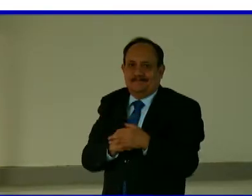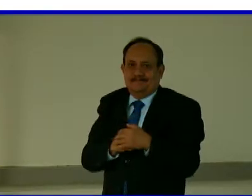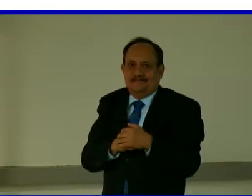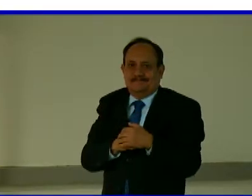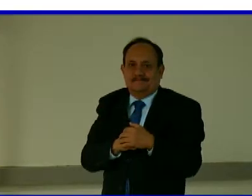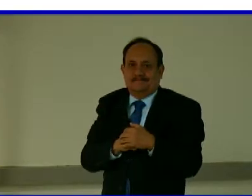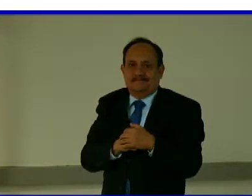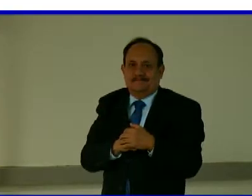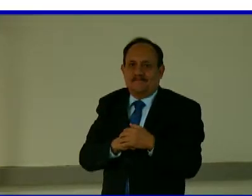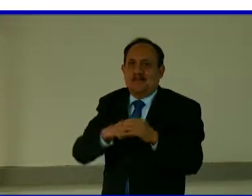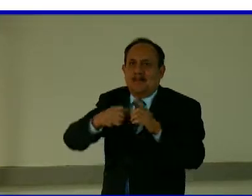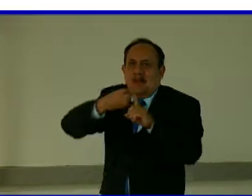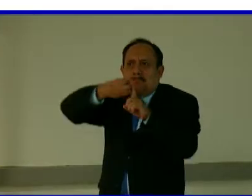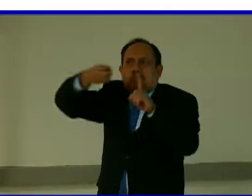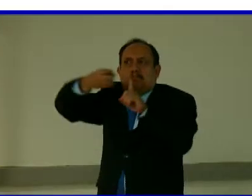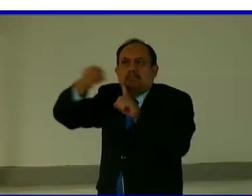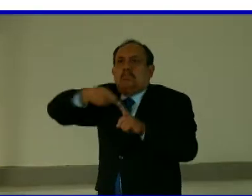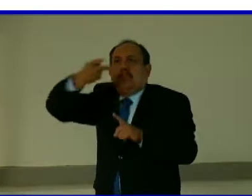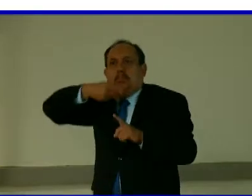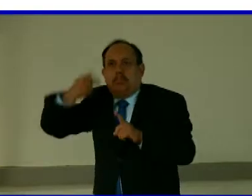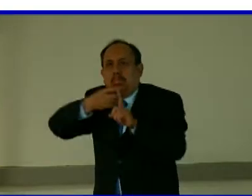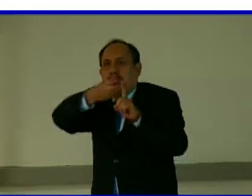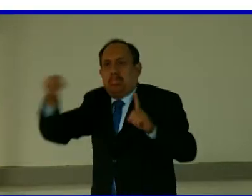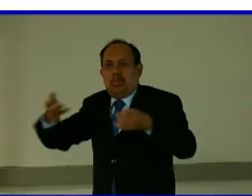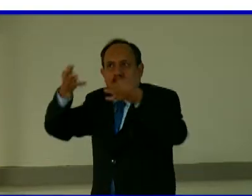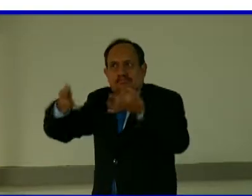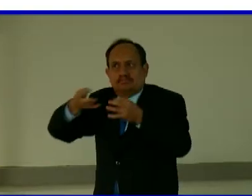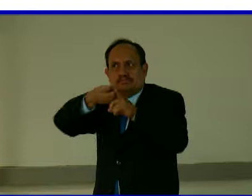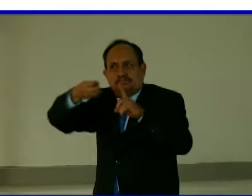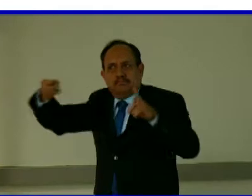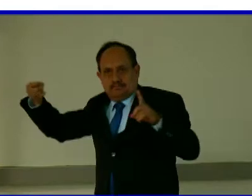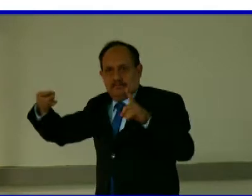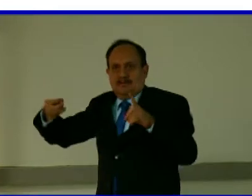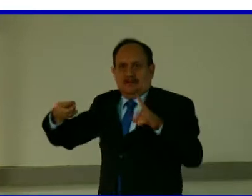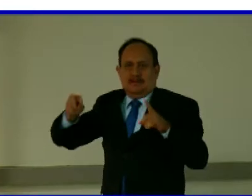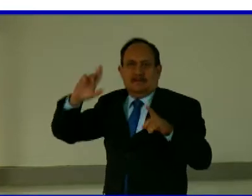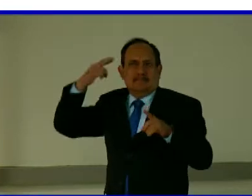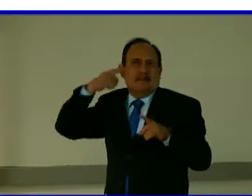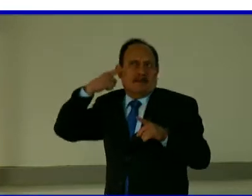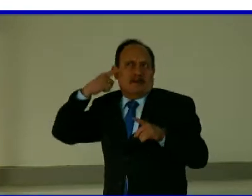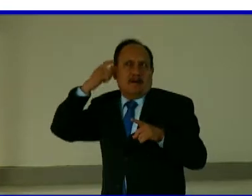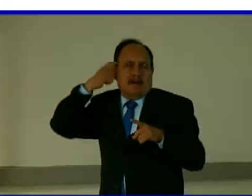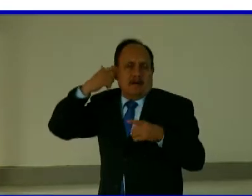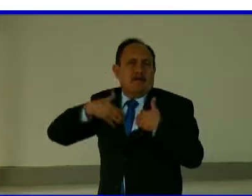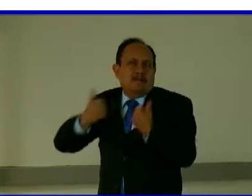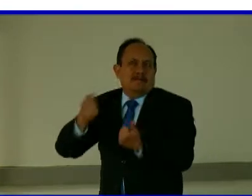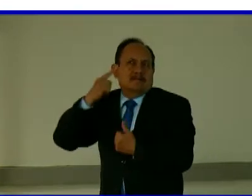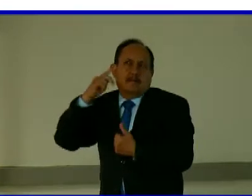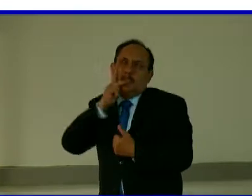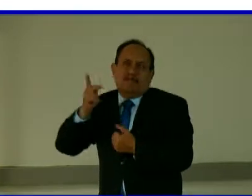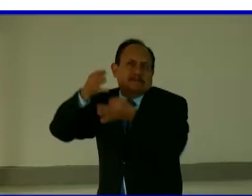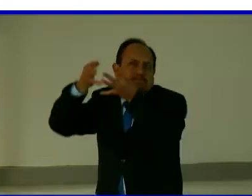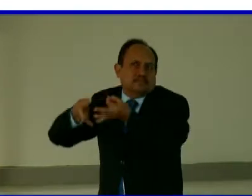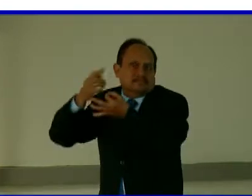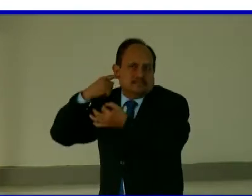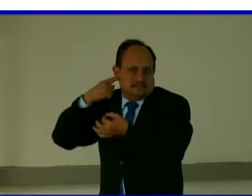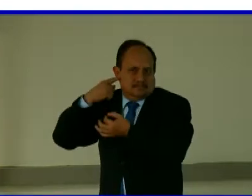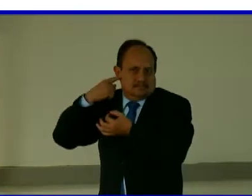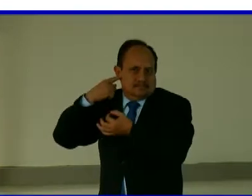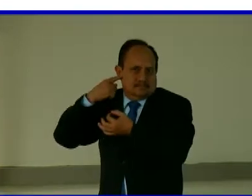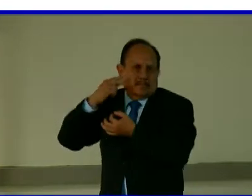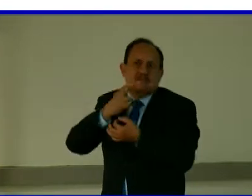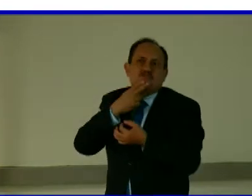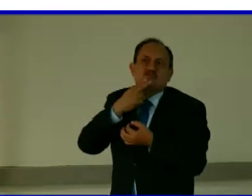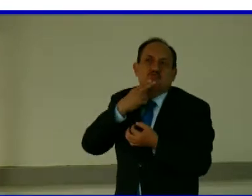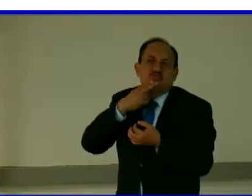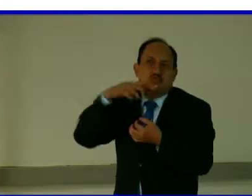La fluidez, la automaticidad en el reconocimiento de palabras con precisión usa